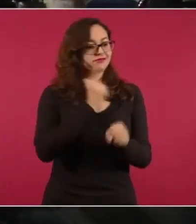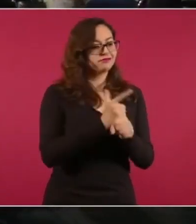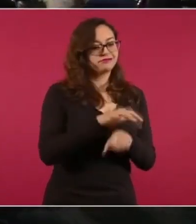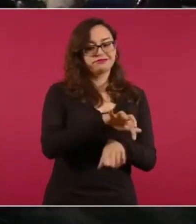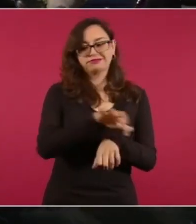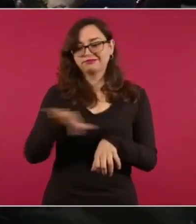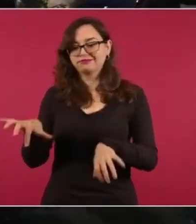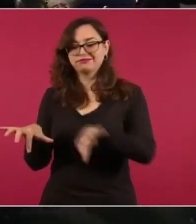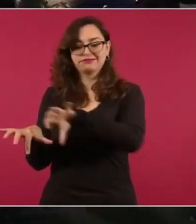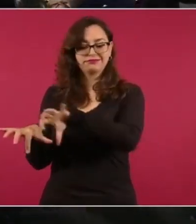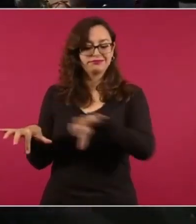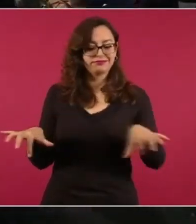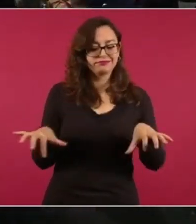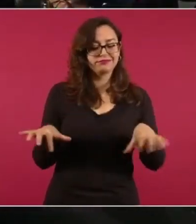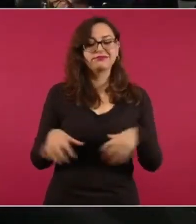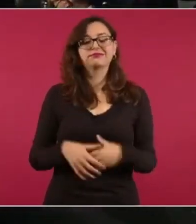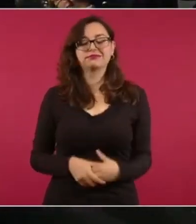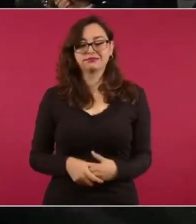de